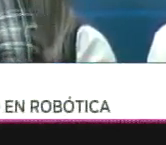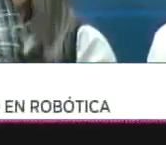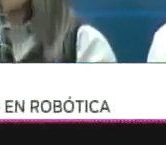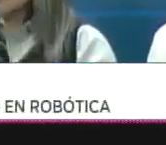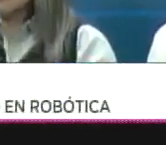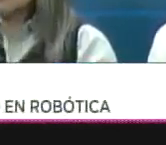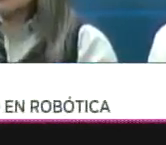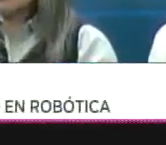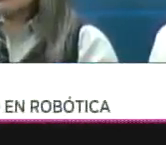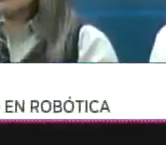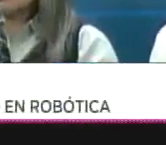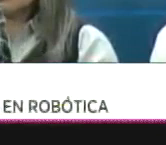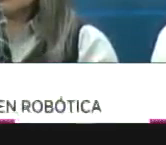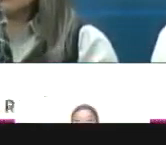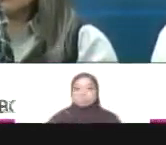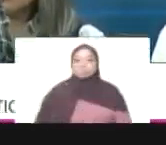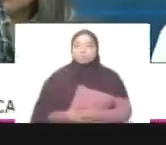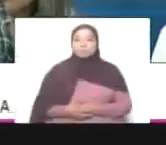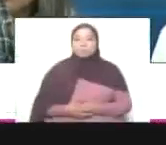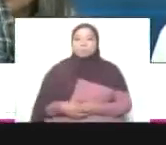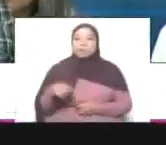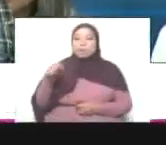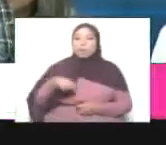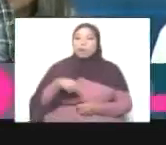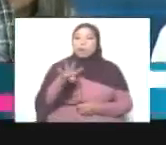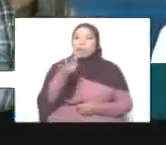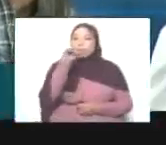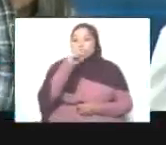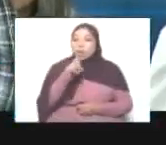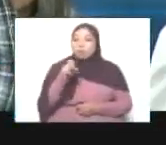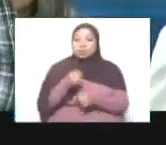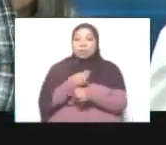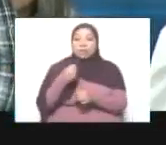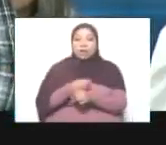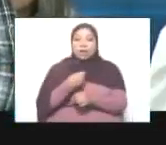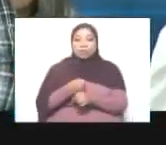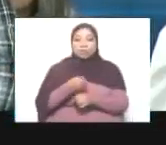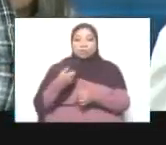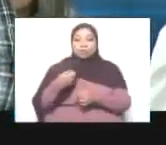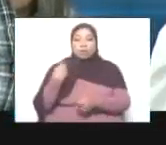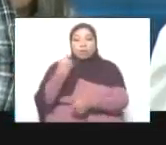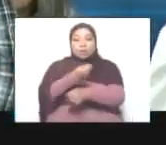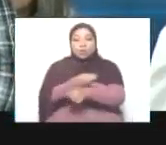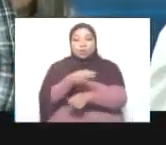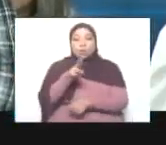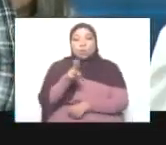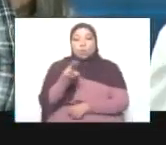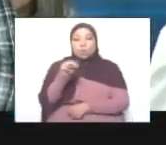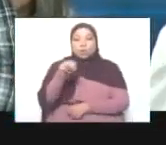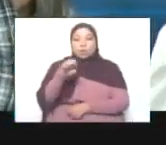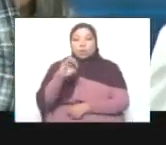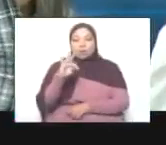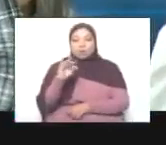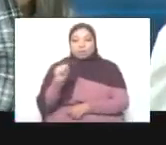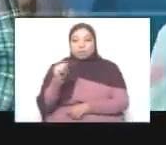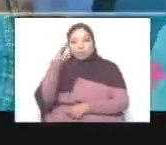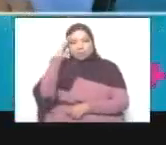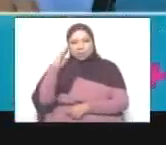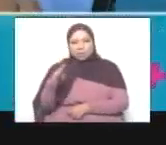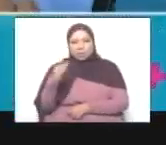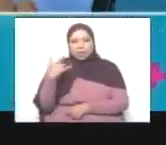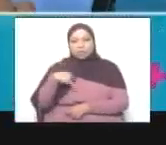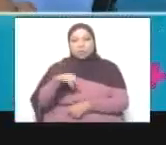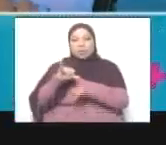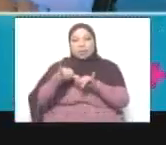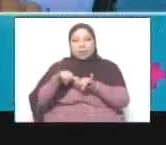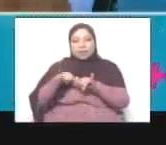Correcto. Ya próximo a cumplir 4 años en la agencia. Actualmente estoy cursando una especialización en industria y sistemas aeroespaciales. Gracias a los